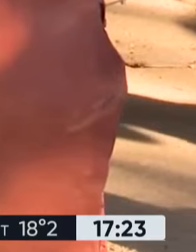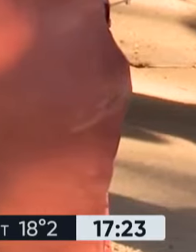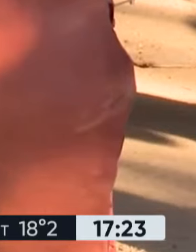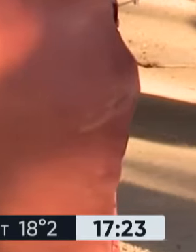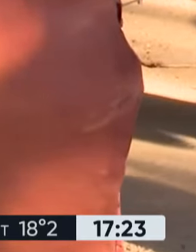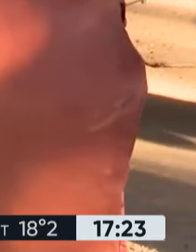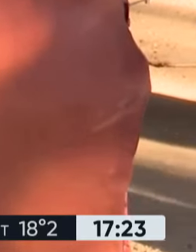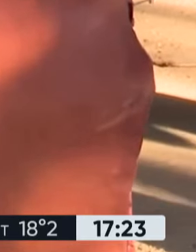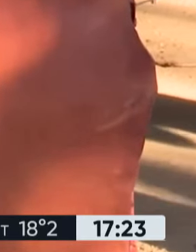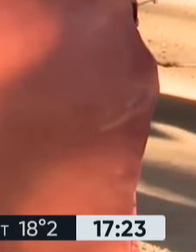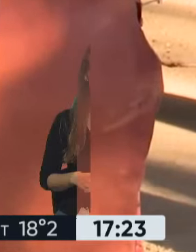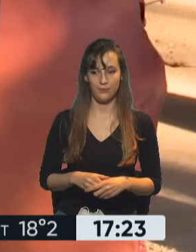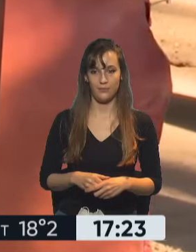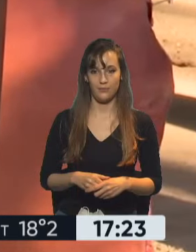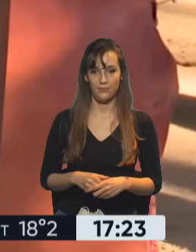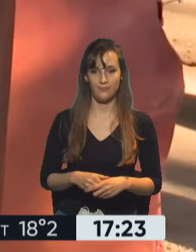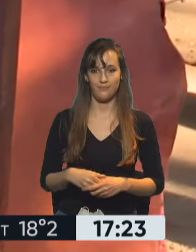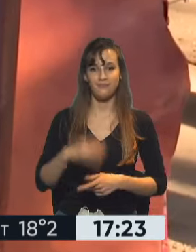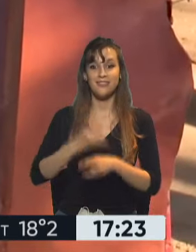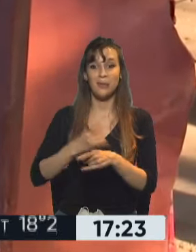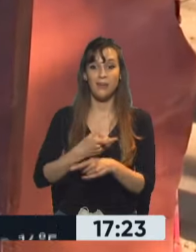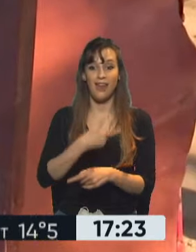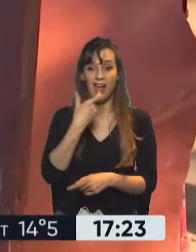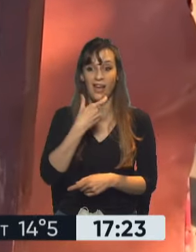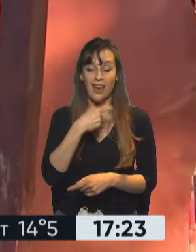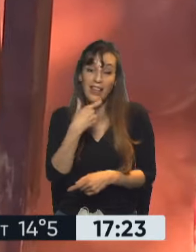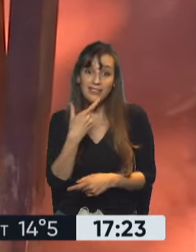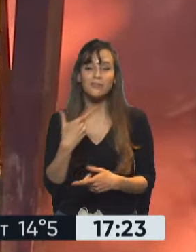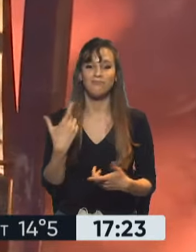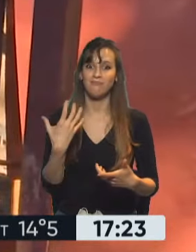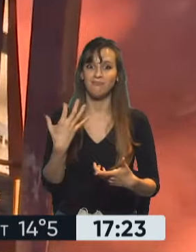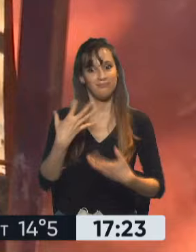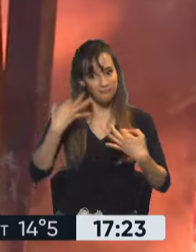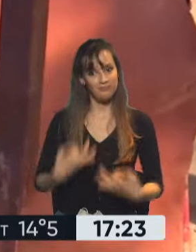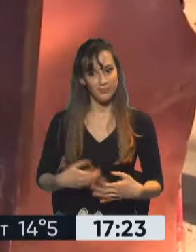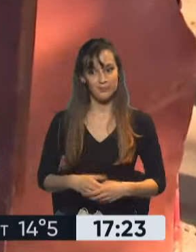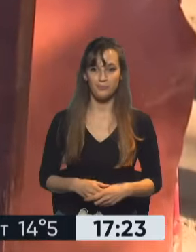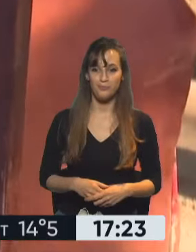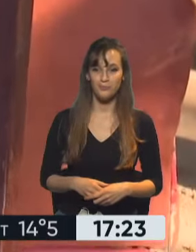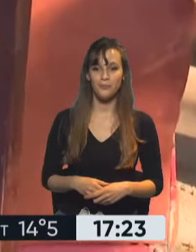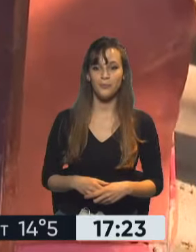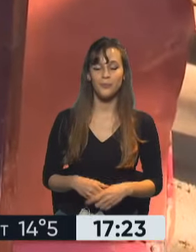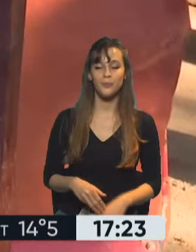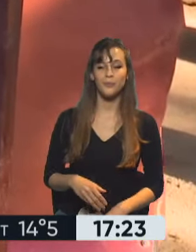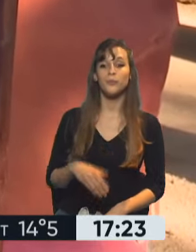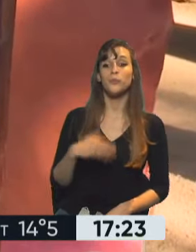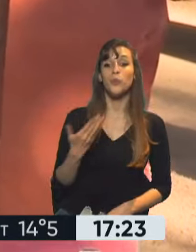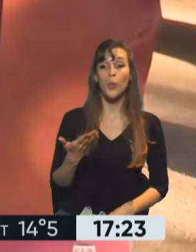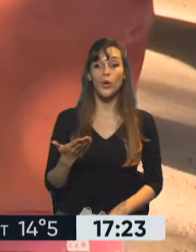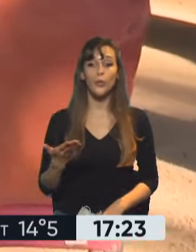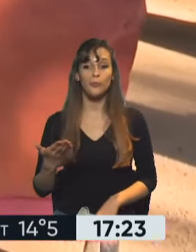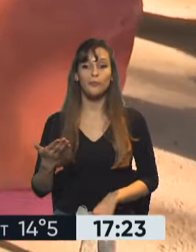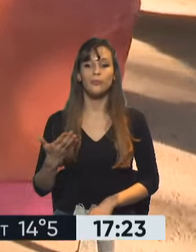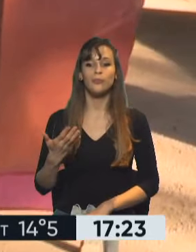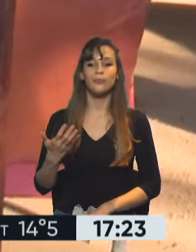porque bueno, porque siempre Racing tiene que estar arriba, no abajo, ¿entendés? Vos me extrañas de vos. Bueno, estamos ya con todo